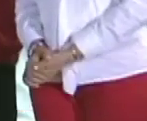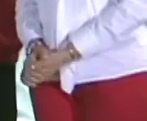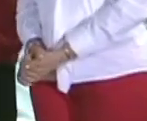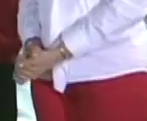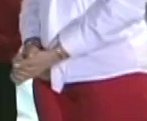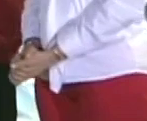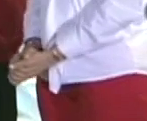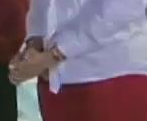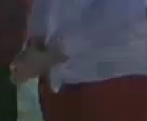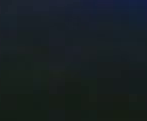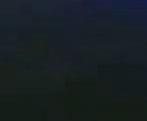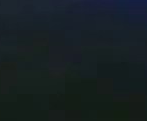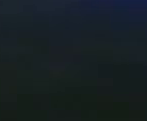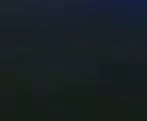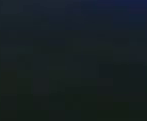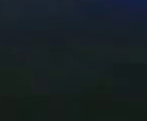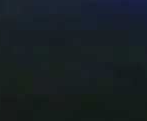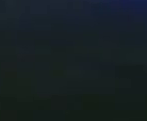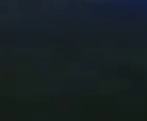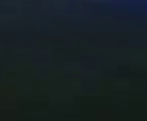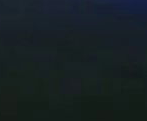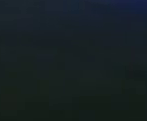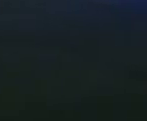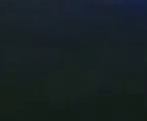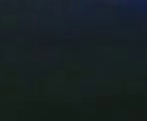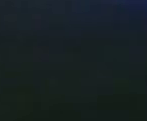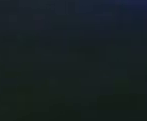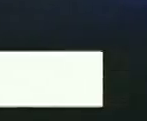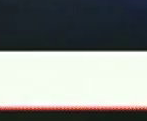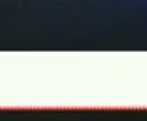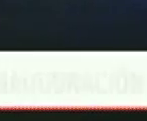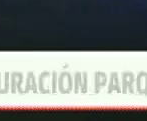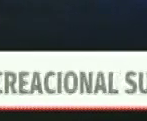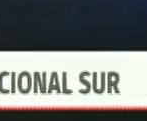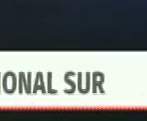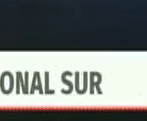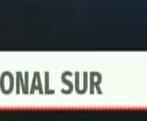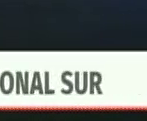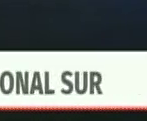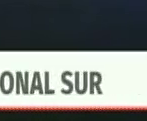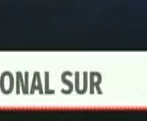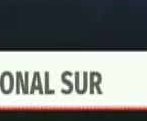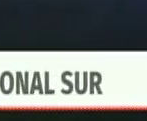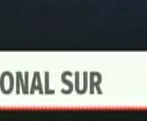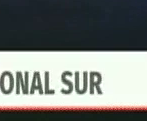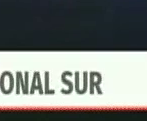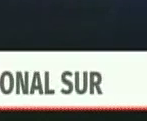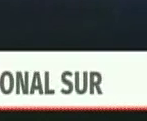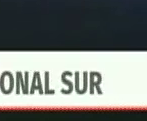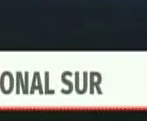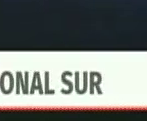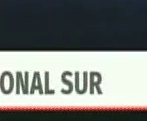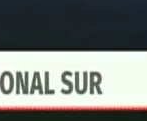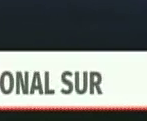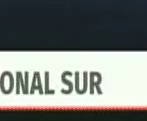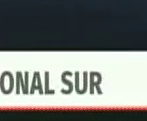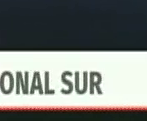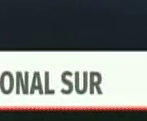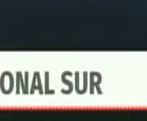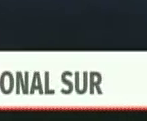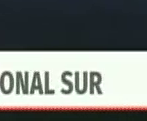la recreación es un derecho a la recreación, el derecho a la felicidad, el derecho a la